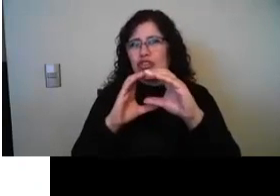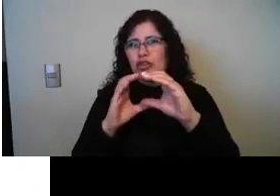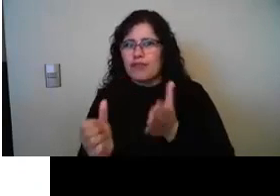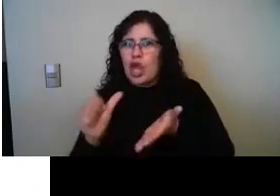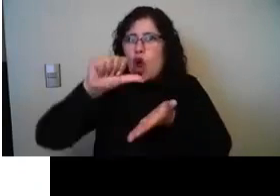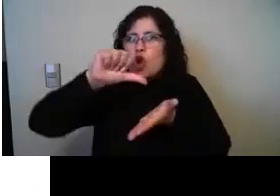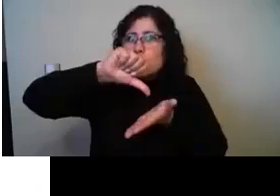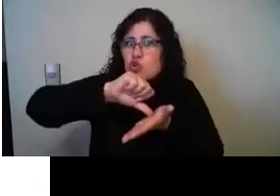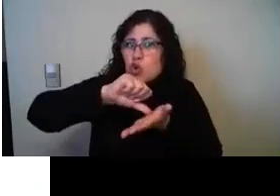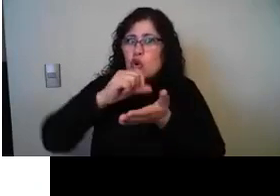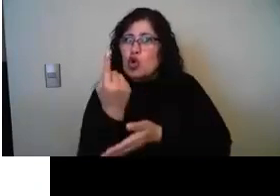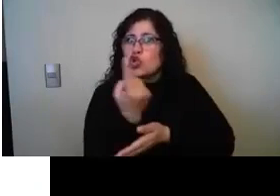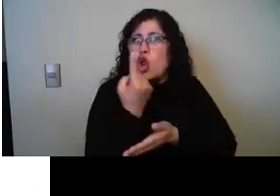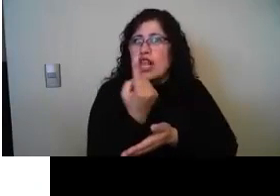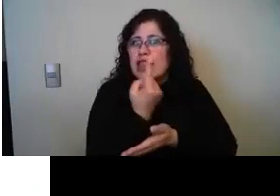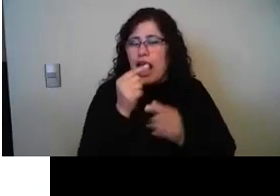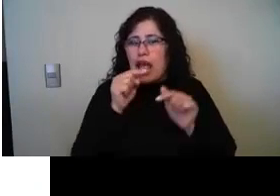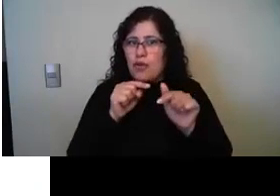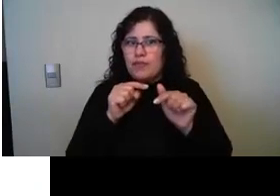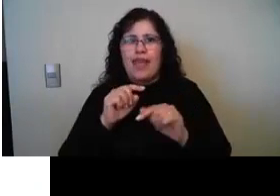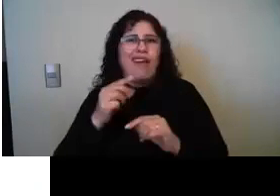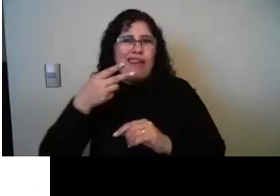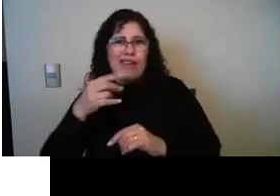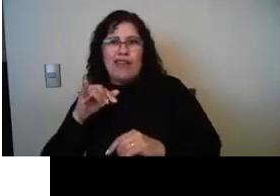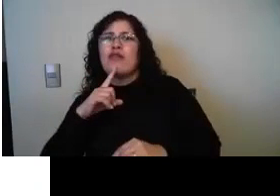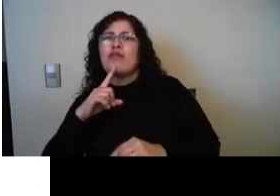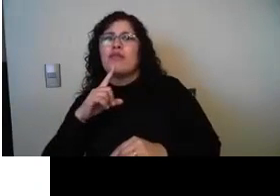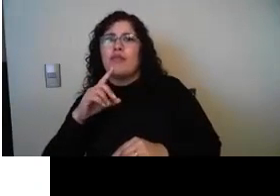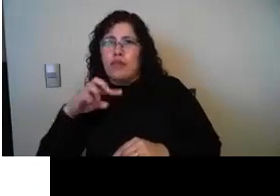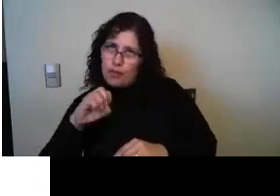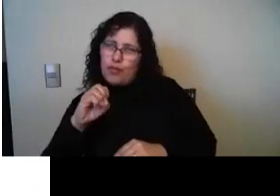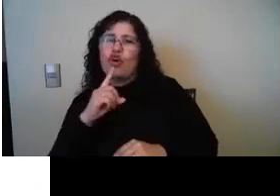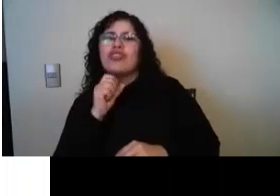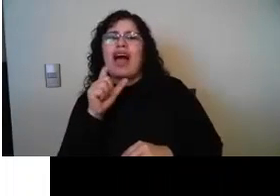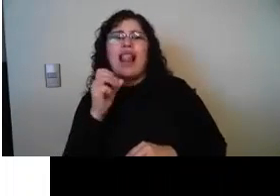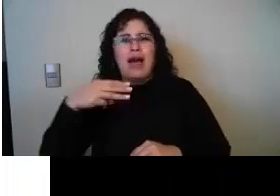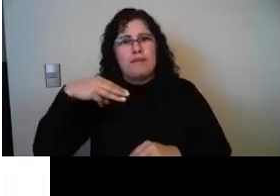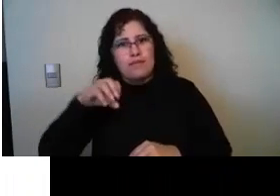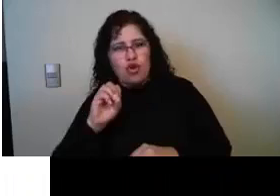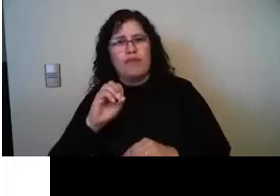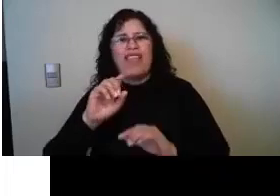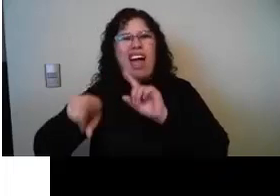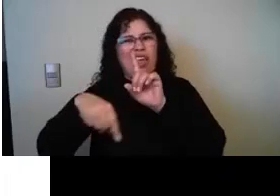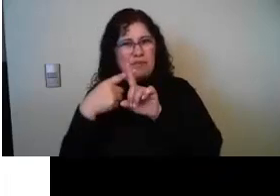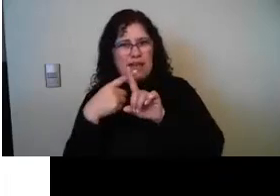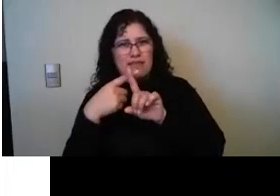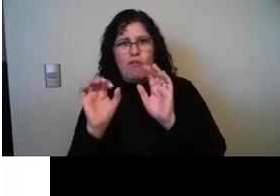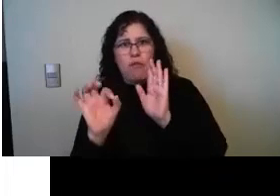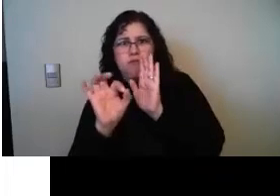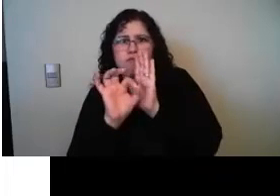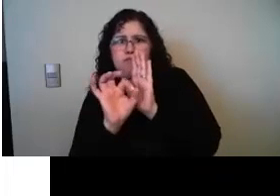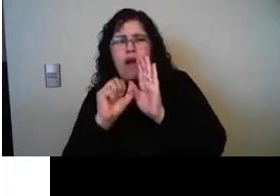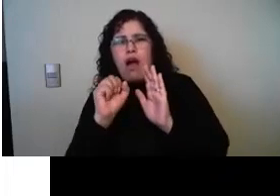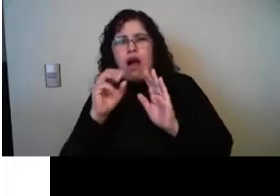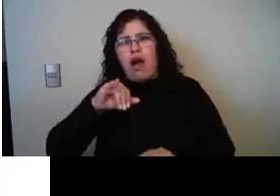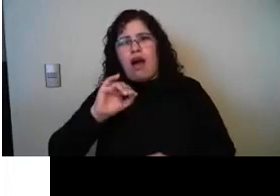solitario y el hipotálamo, y además la amígdala, que corresponde a uno de los